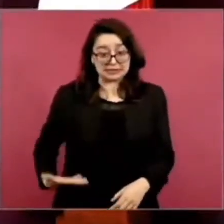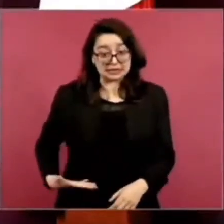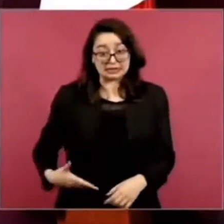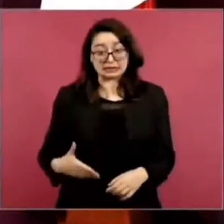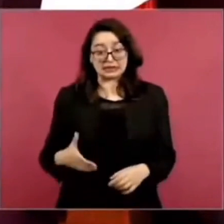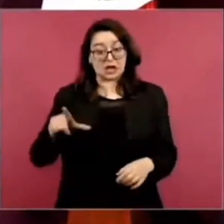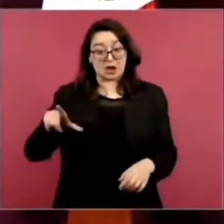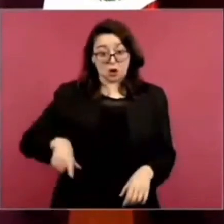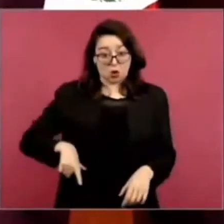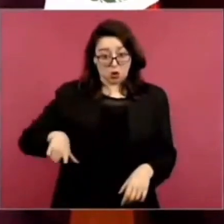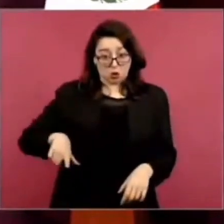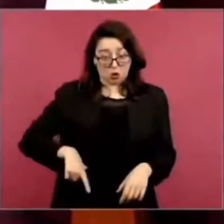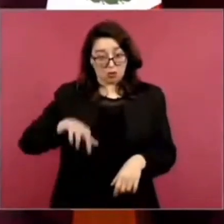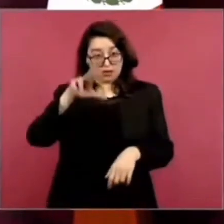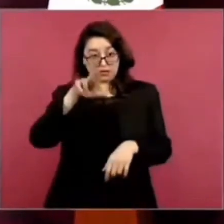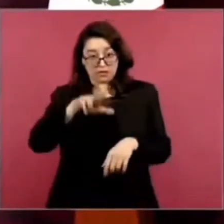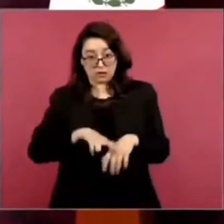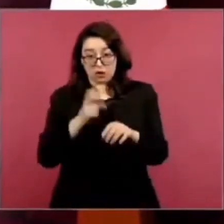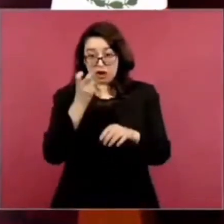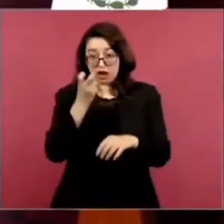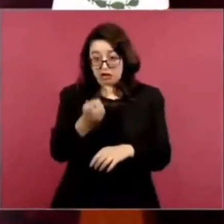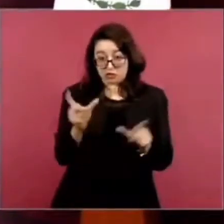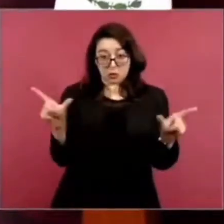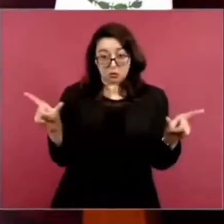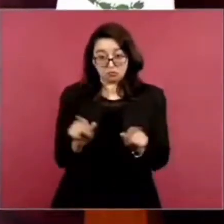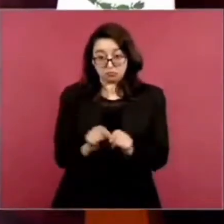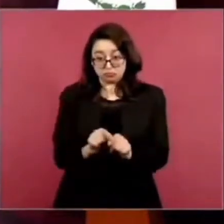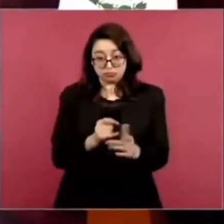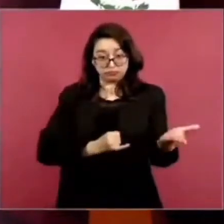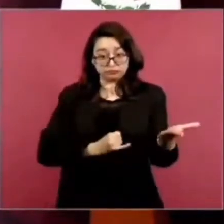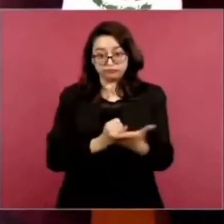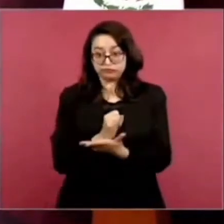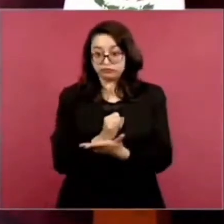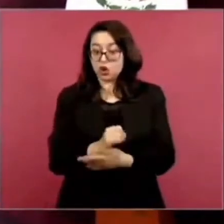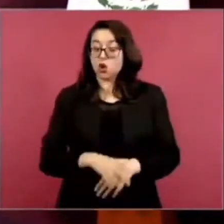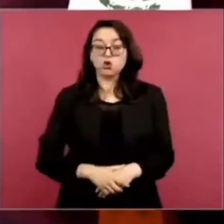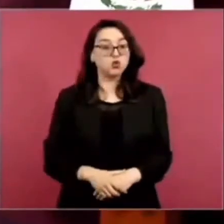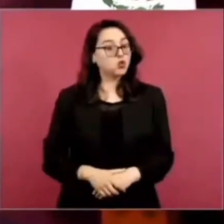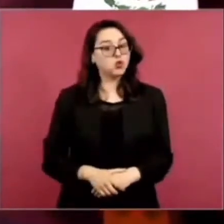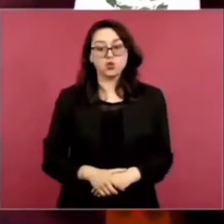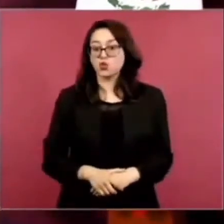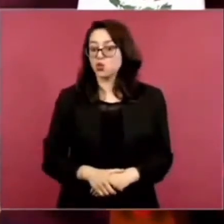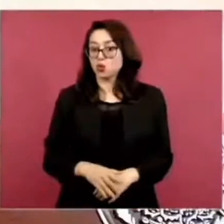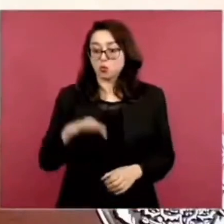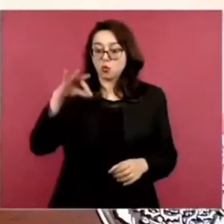decidir si se continúa con el proceso de transformación o no.